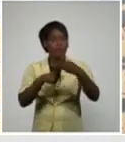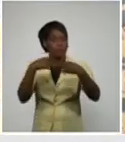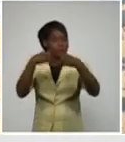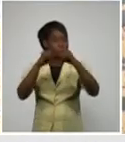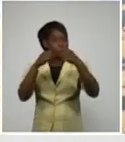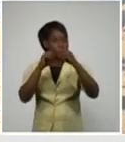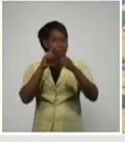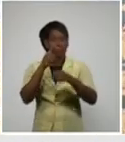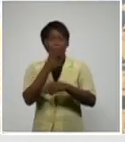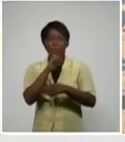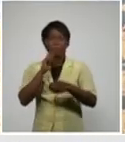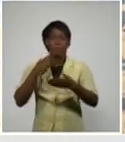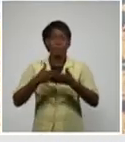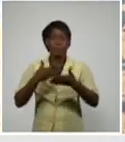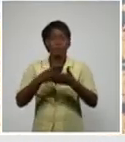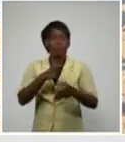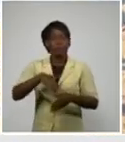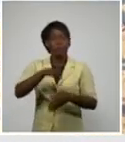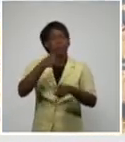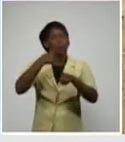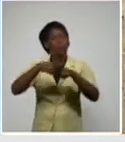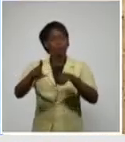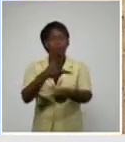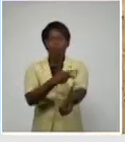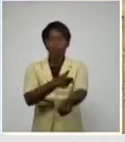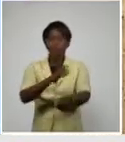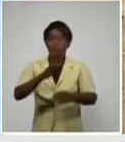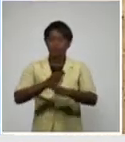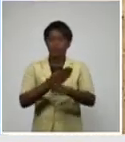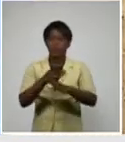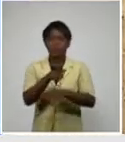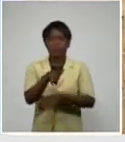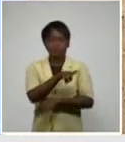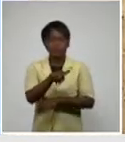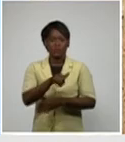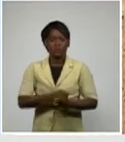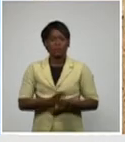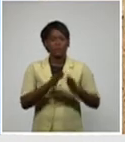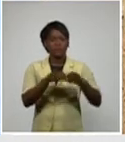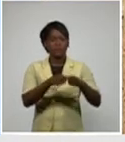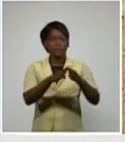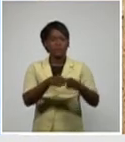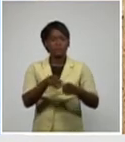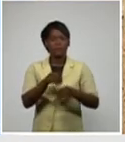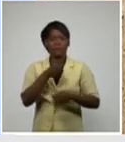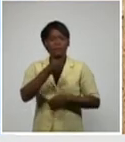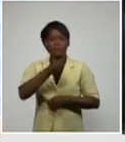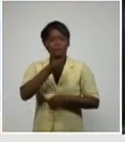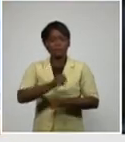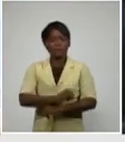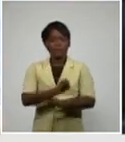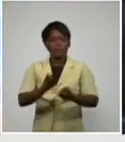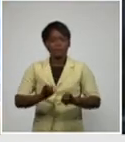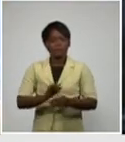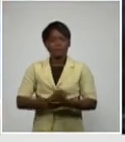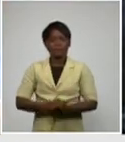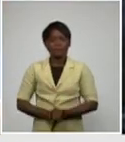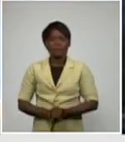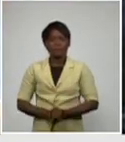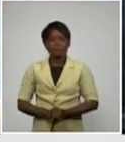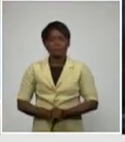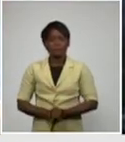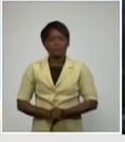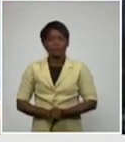también será útil para otros diagnósticos. Desde Granma, Lisette Márquez, Sistema Informativo de la